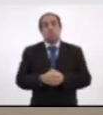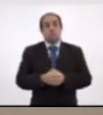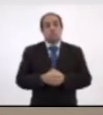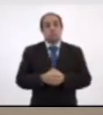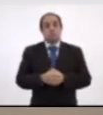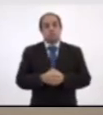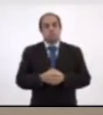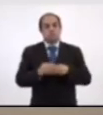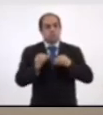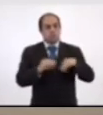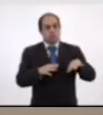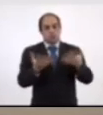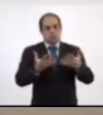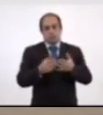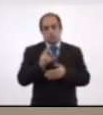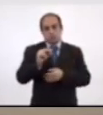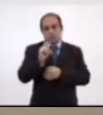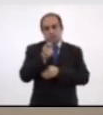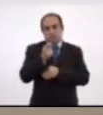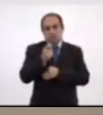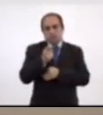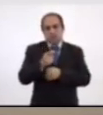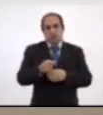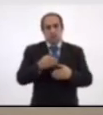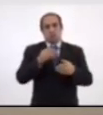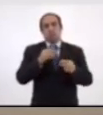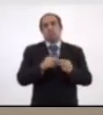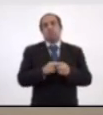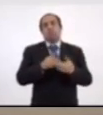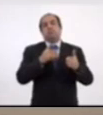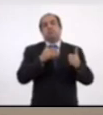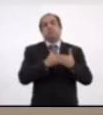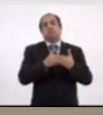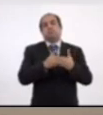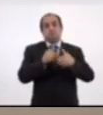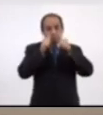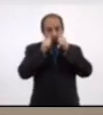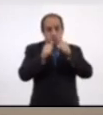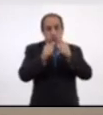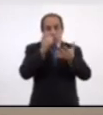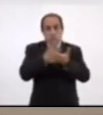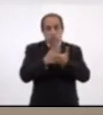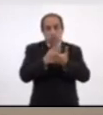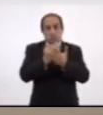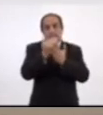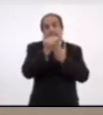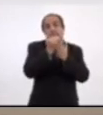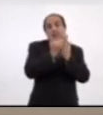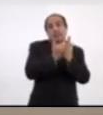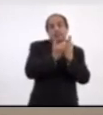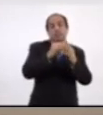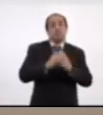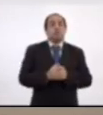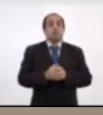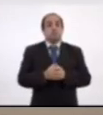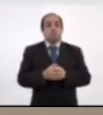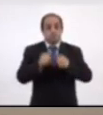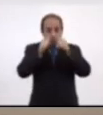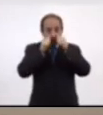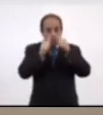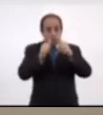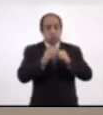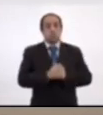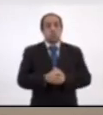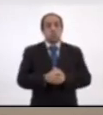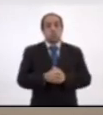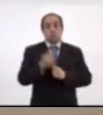hacer no quiero dar la impresión de que se suspendieron las atenciones, pero simplemente se disminuyeron las atenciones y por eso es